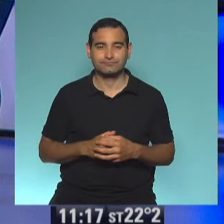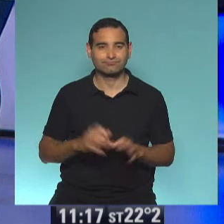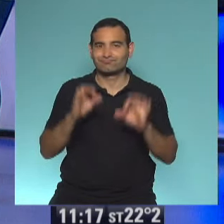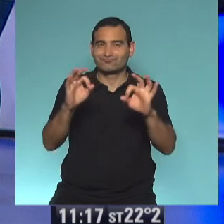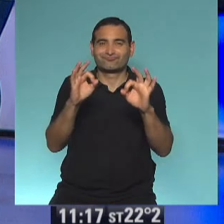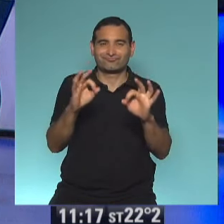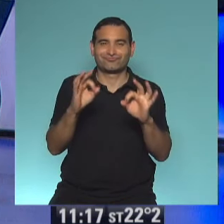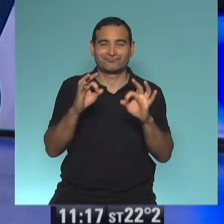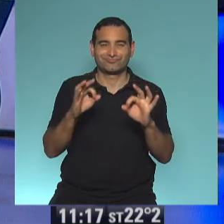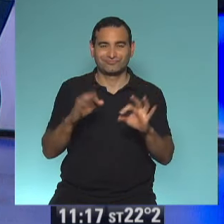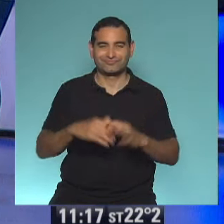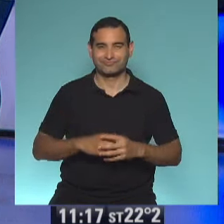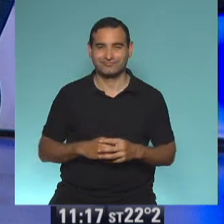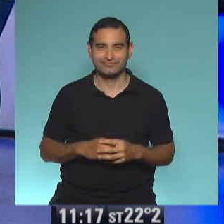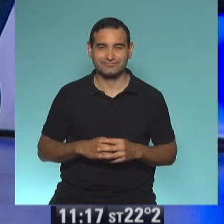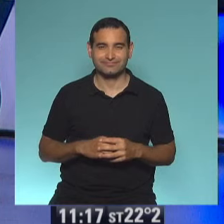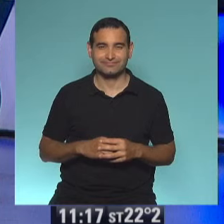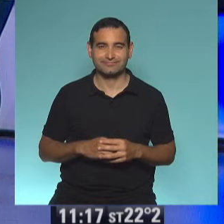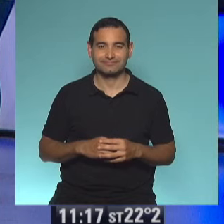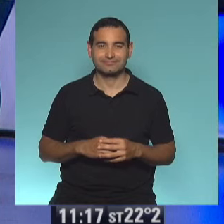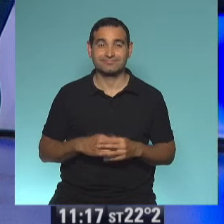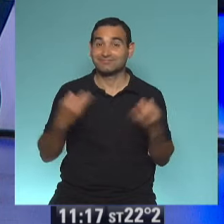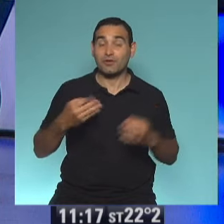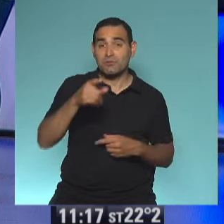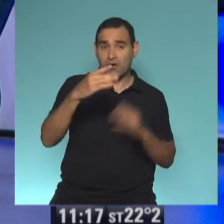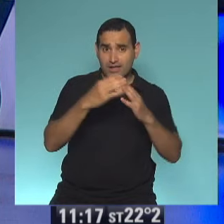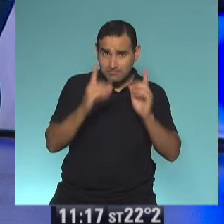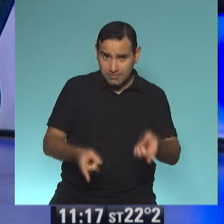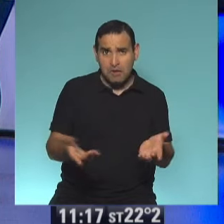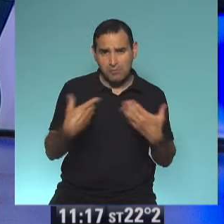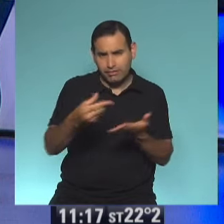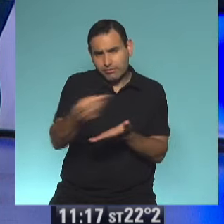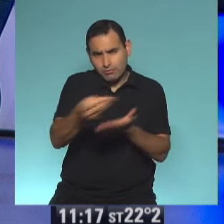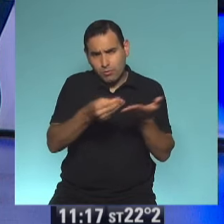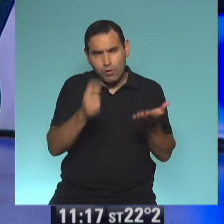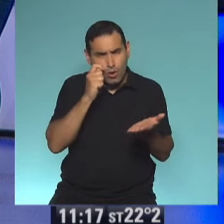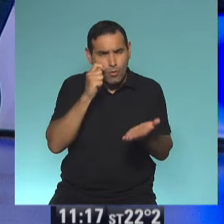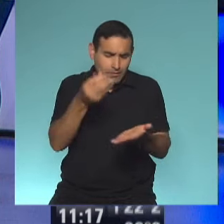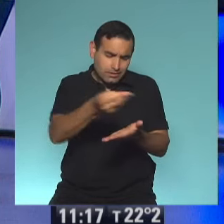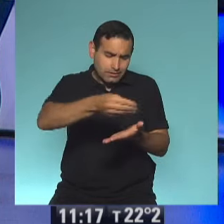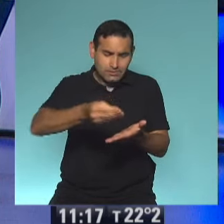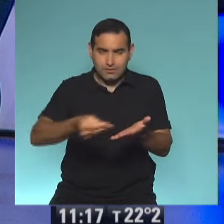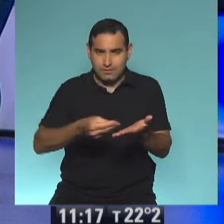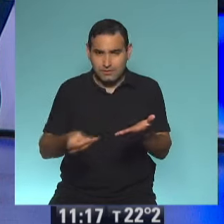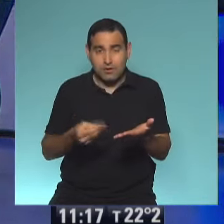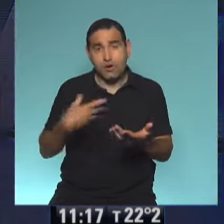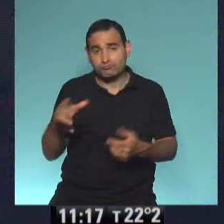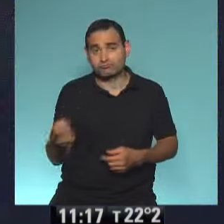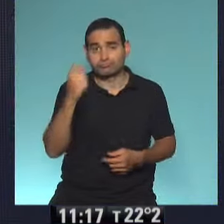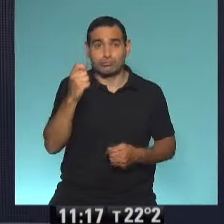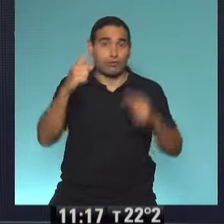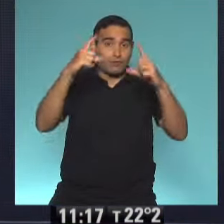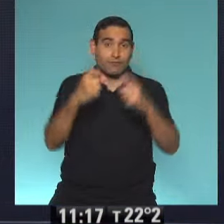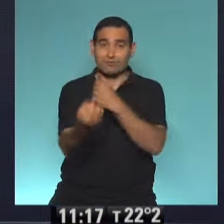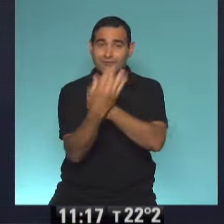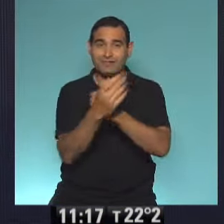¡Impecable! Ahí tenemos la foto. Buenísima. Ustedes en casa también pueden dibujar su lupa, agarrar su lupa y compartirlo a través